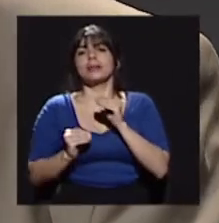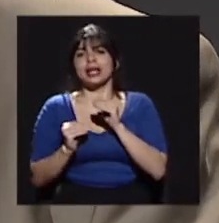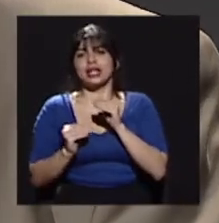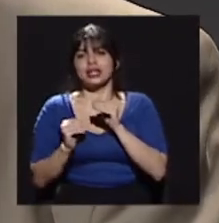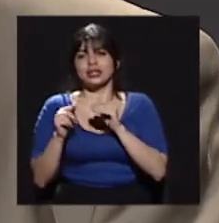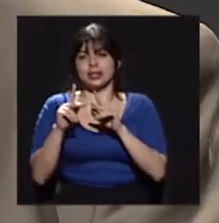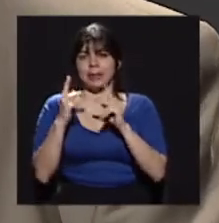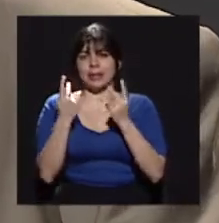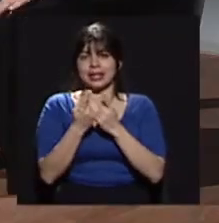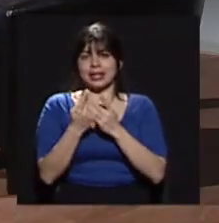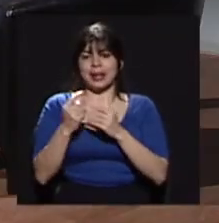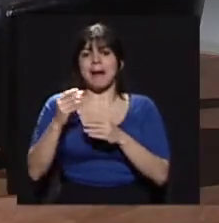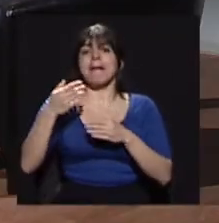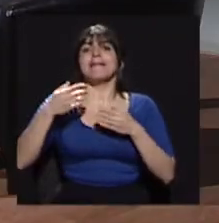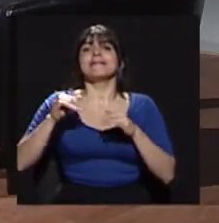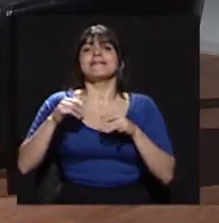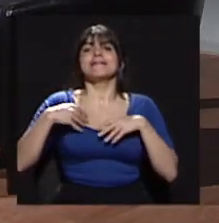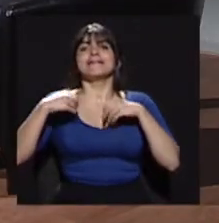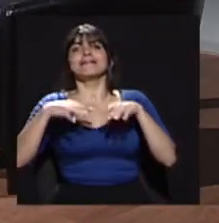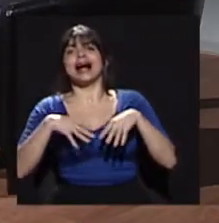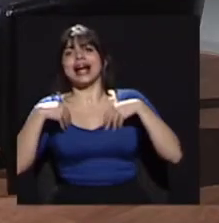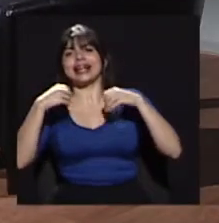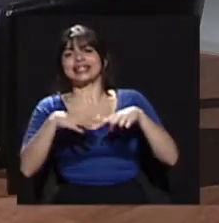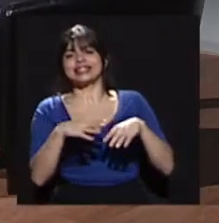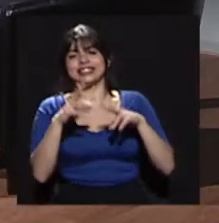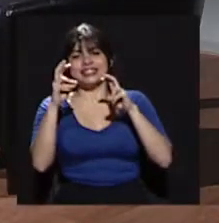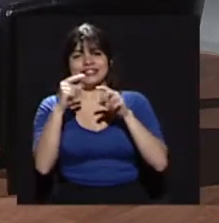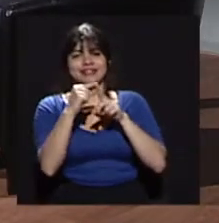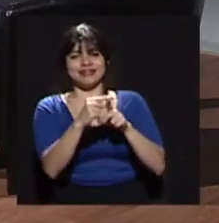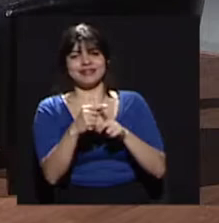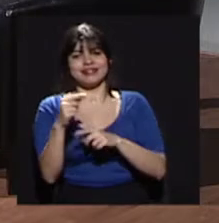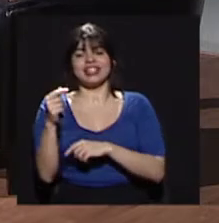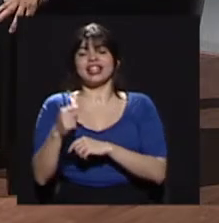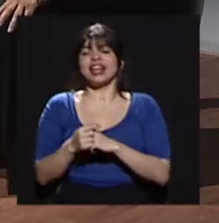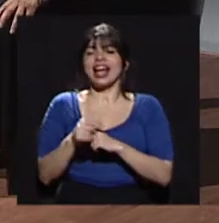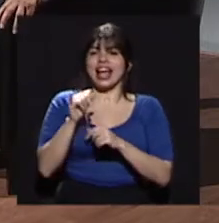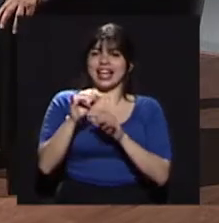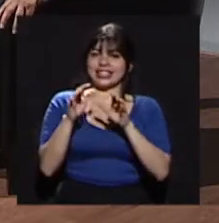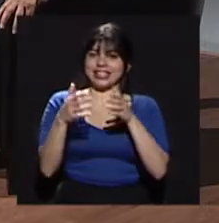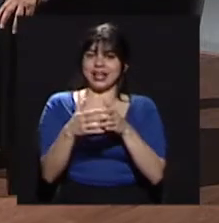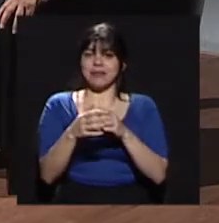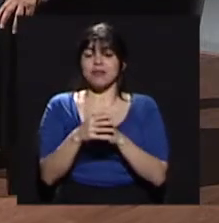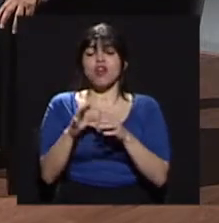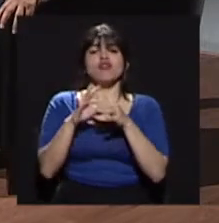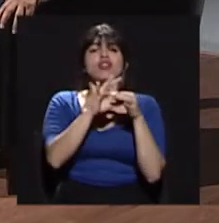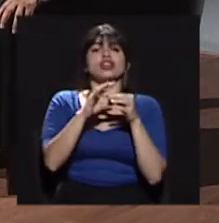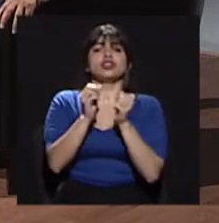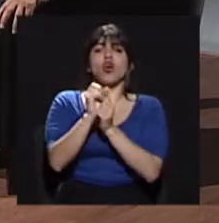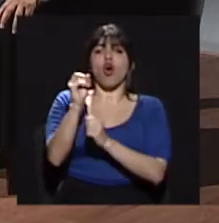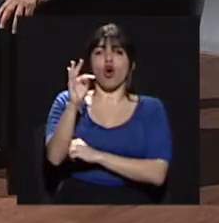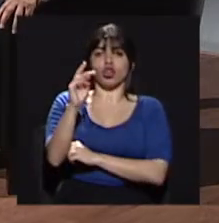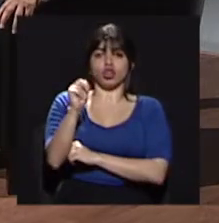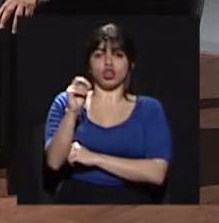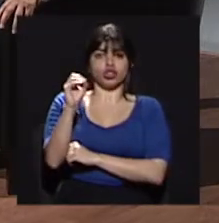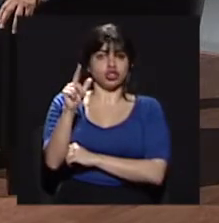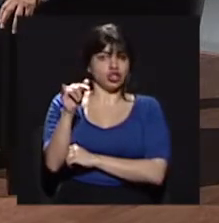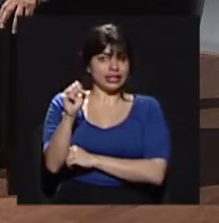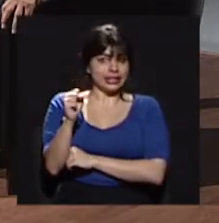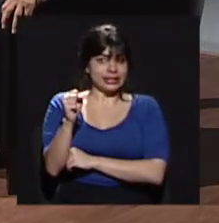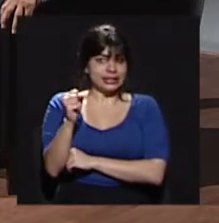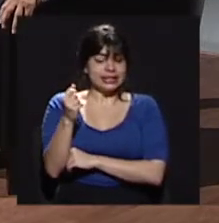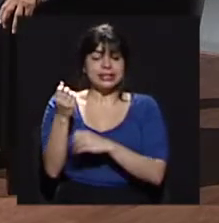próximas bajas en esa en esa bancada la relación con don ottón solís